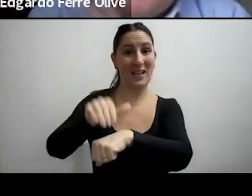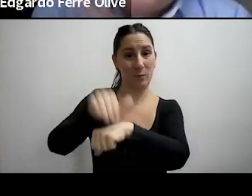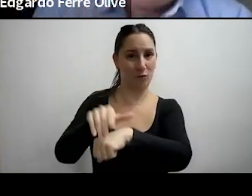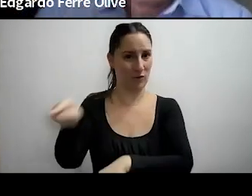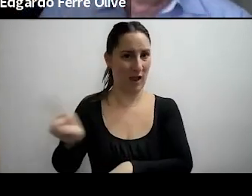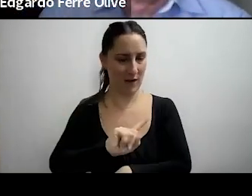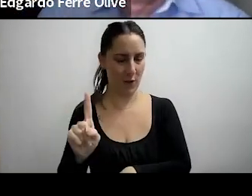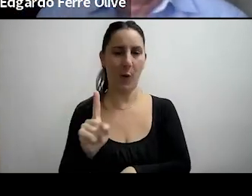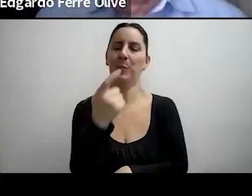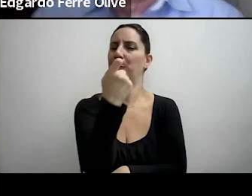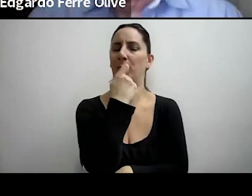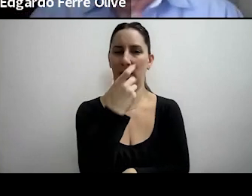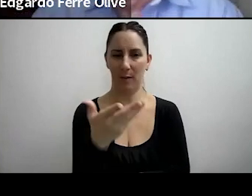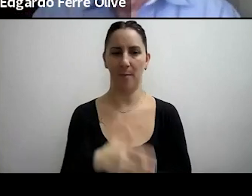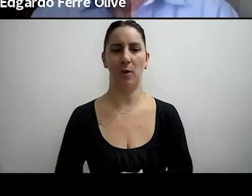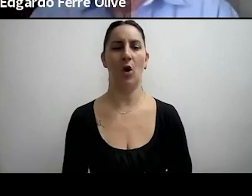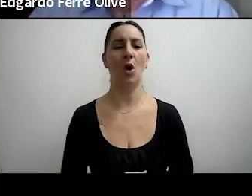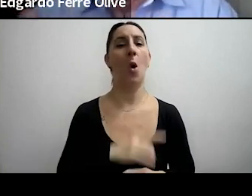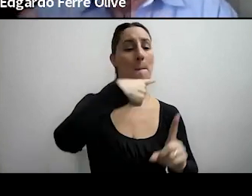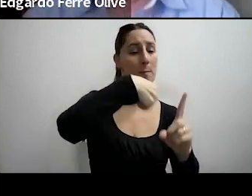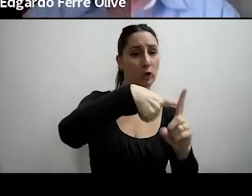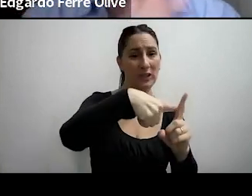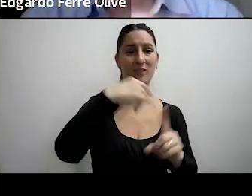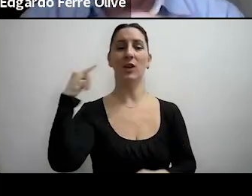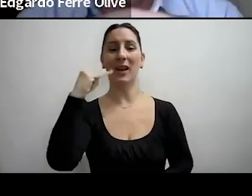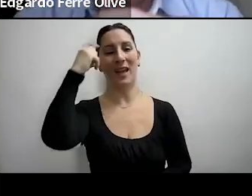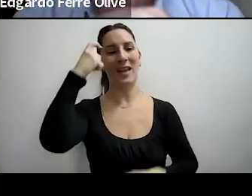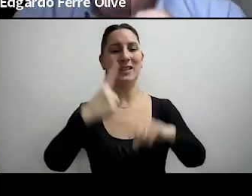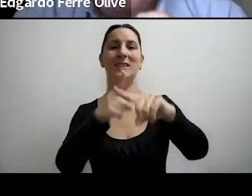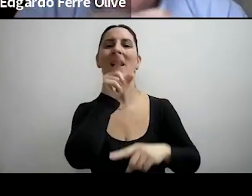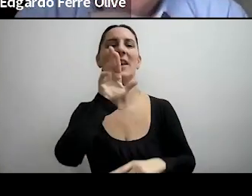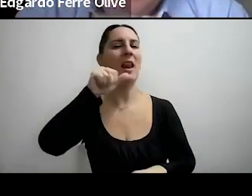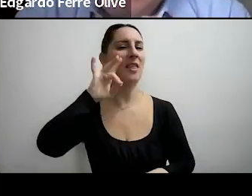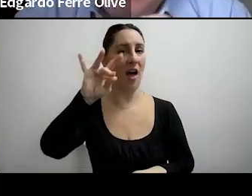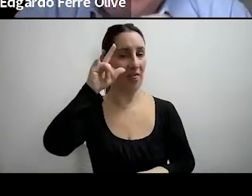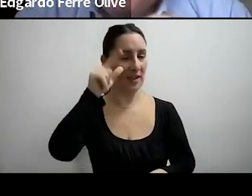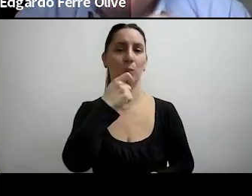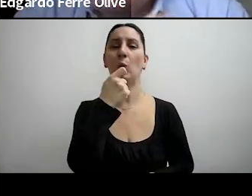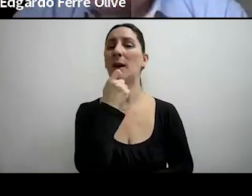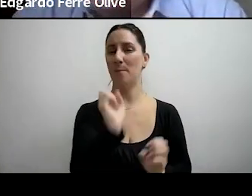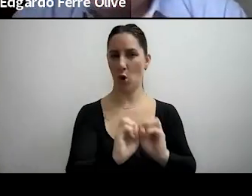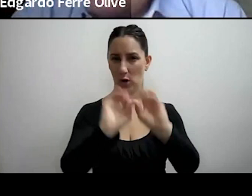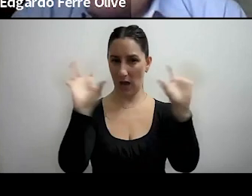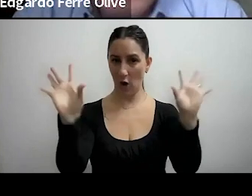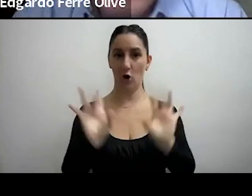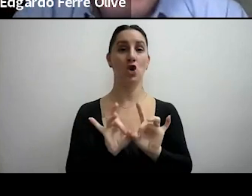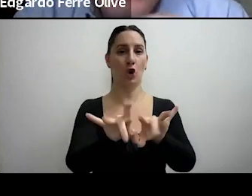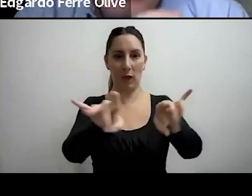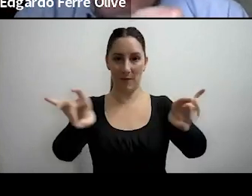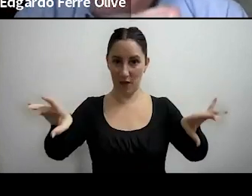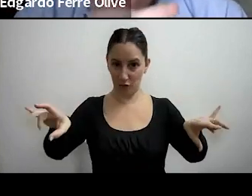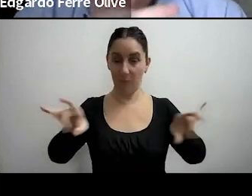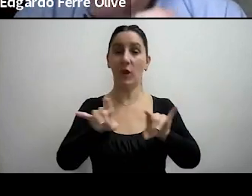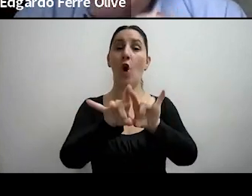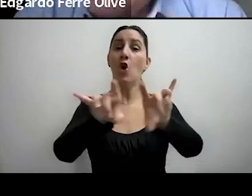para que ustedes vean, pueden ser las externalidades positivas o negativas, pero el caso concreto, para que lo vean, es la contaminación. La contaminación